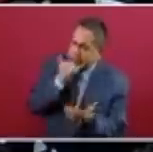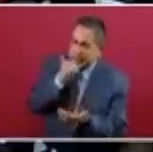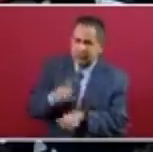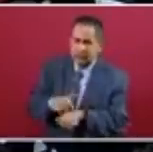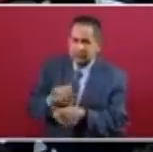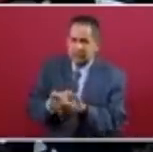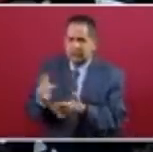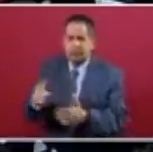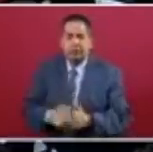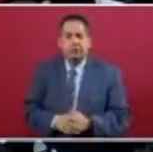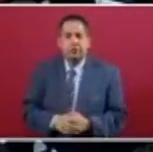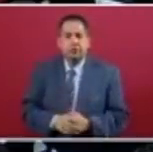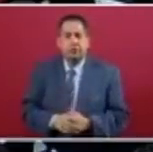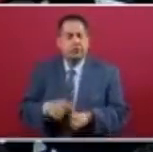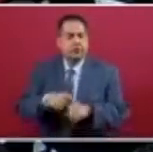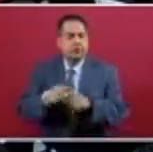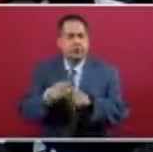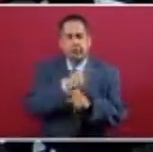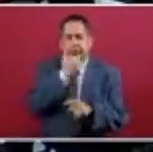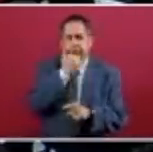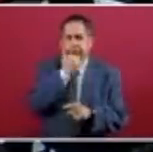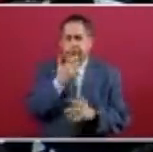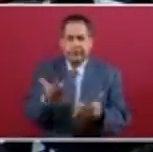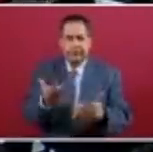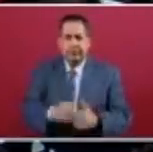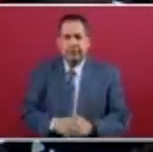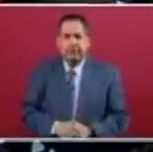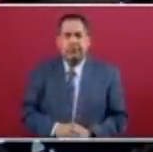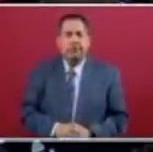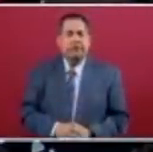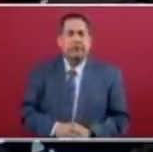Sí. Estoy fuera de tiempo. Ah, perdón.